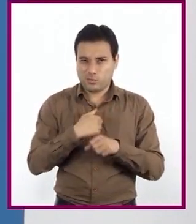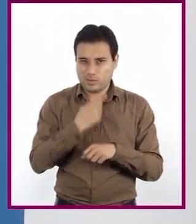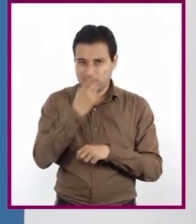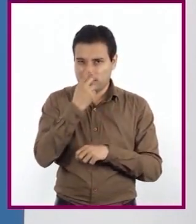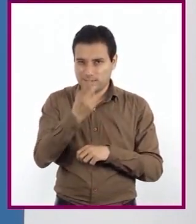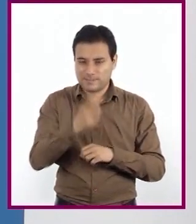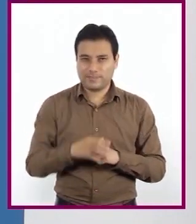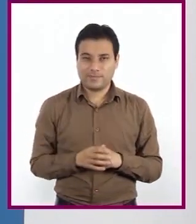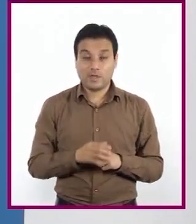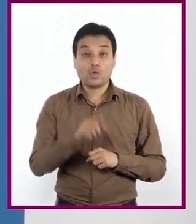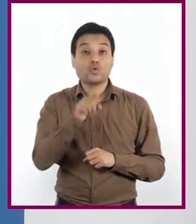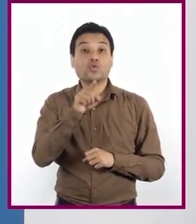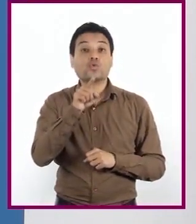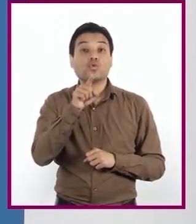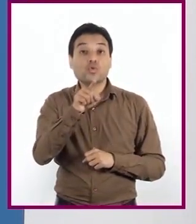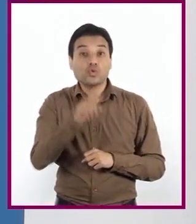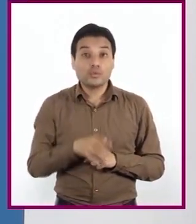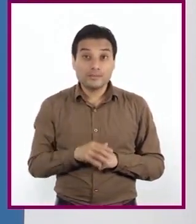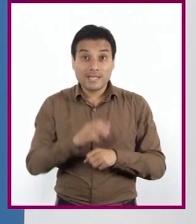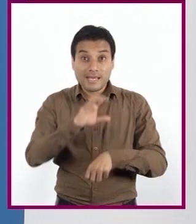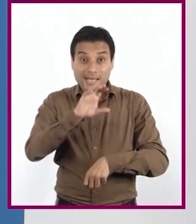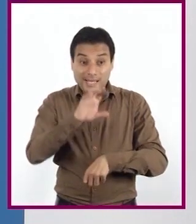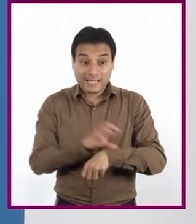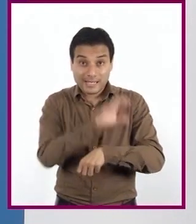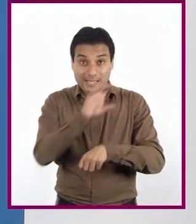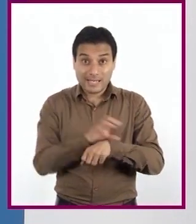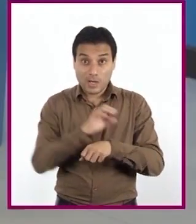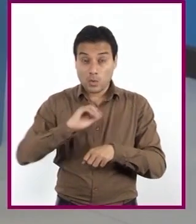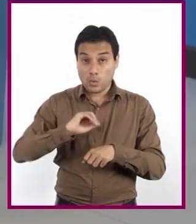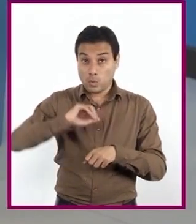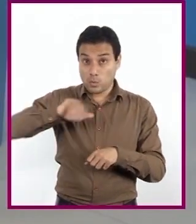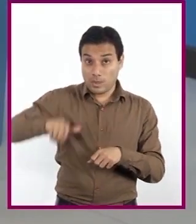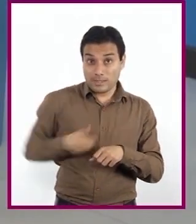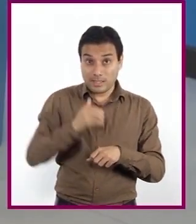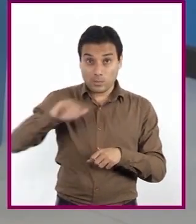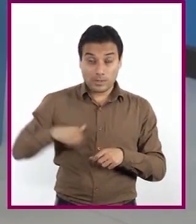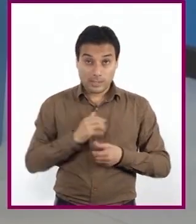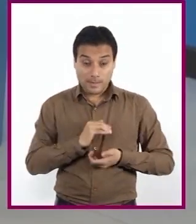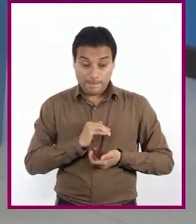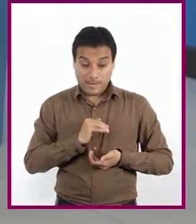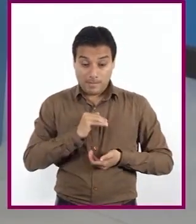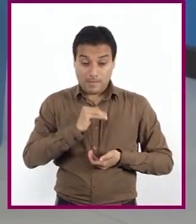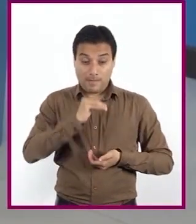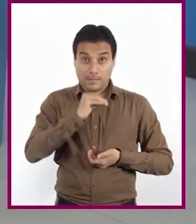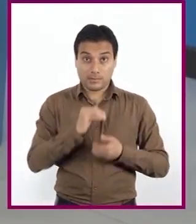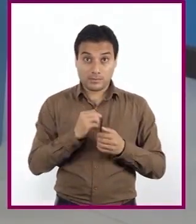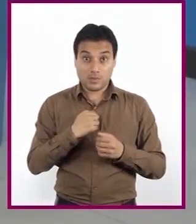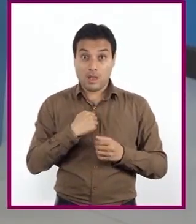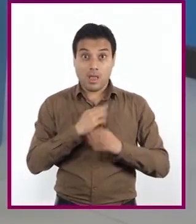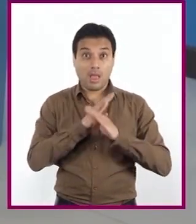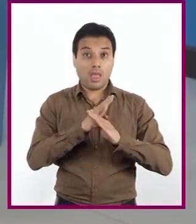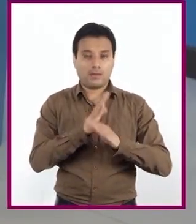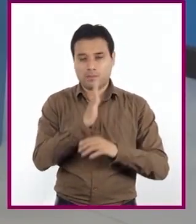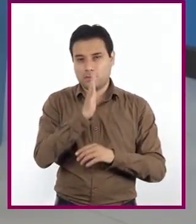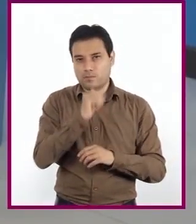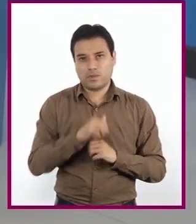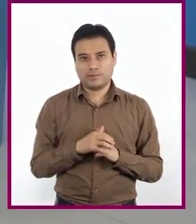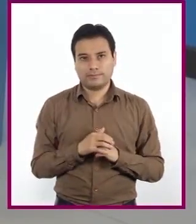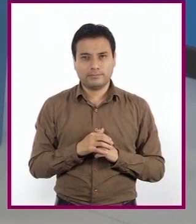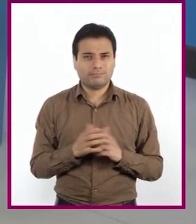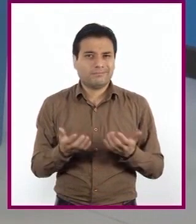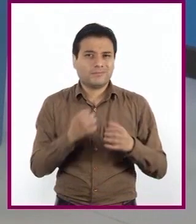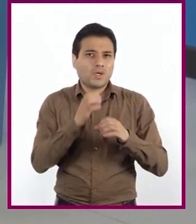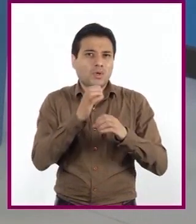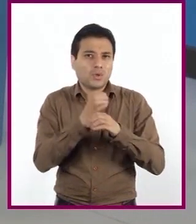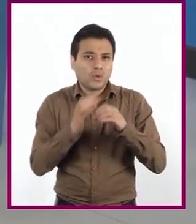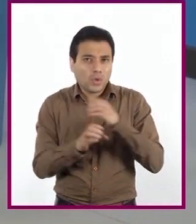que tú no puedes evitar acumular cargas eléctricas. ¿Por qué? Casi todos los cuerpos tienen